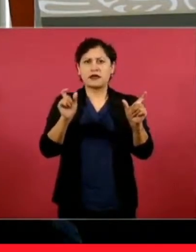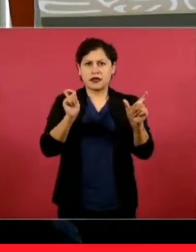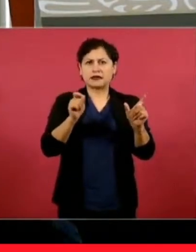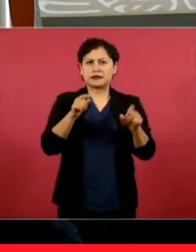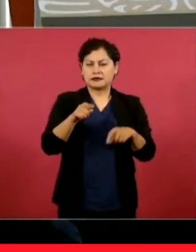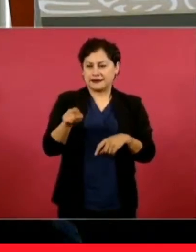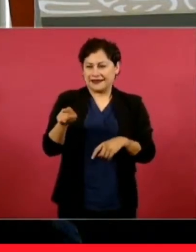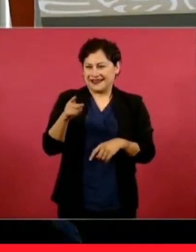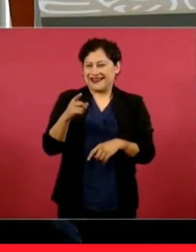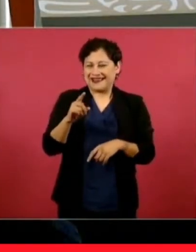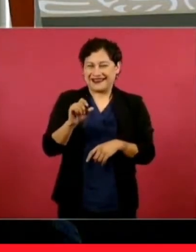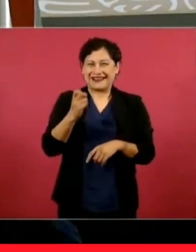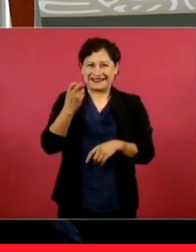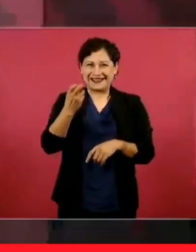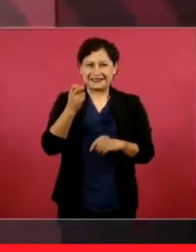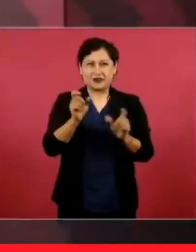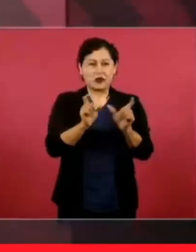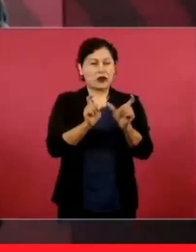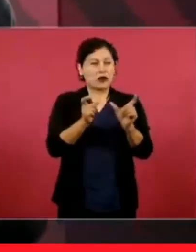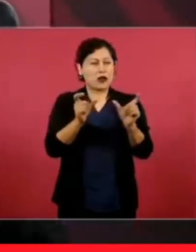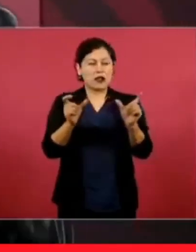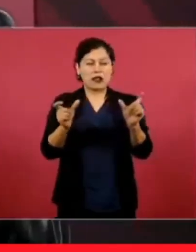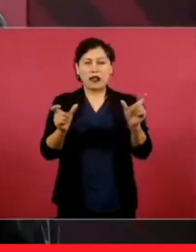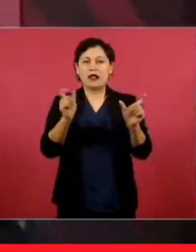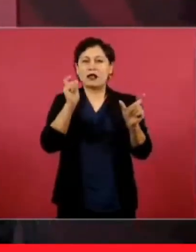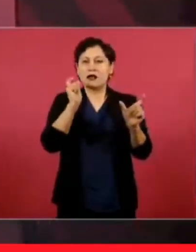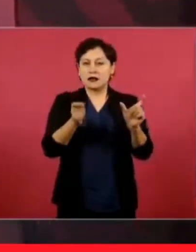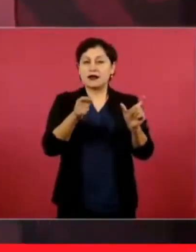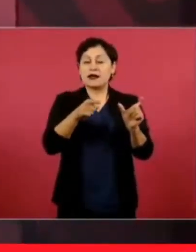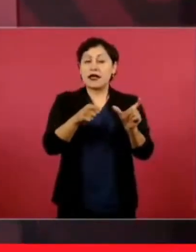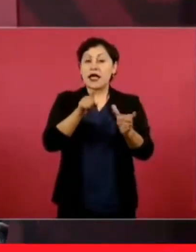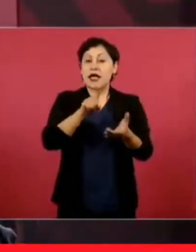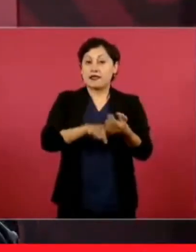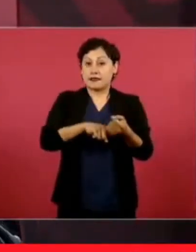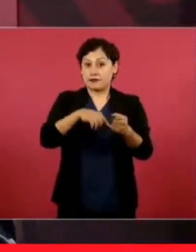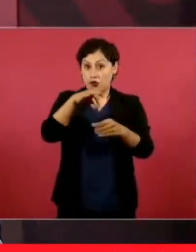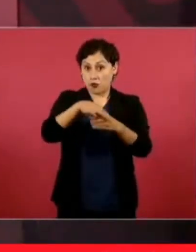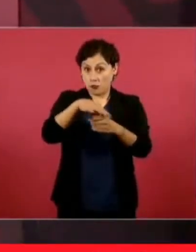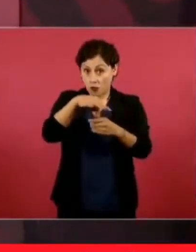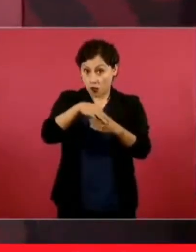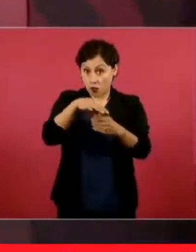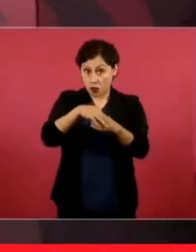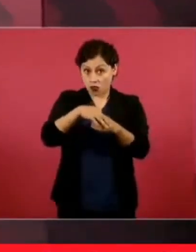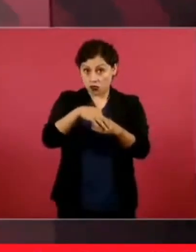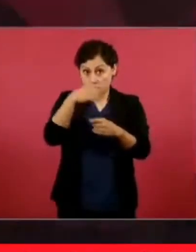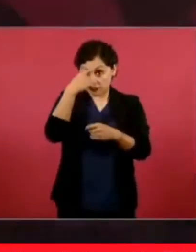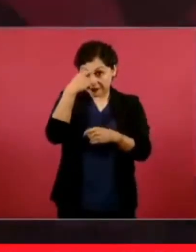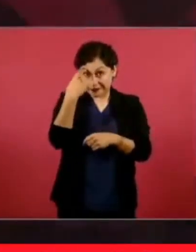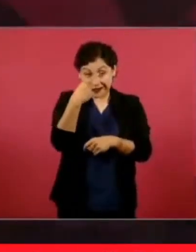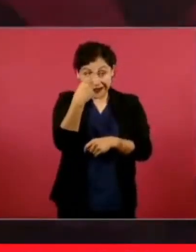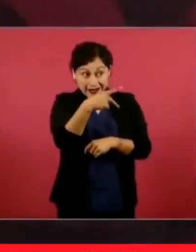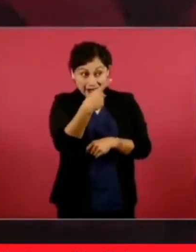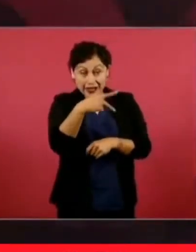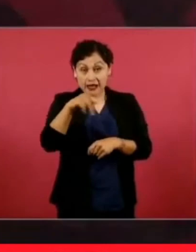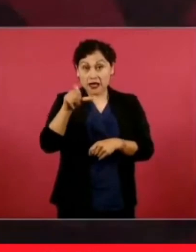algoritmo donde los votos que eran para Xóchitl se le pasaron